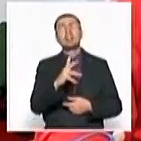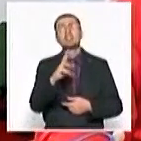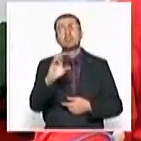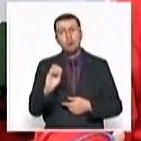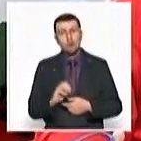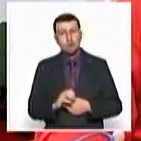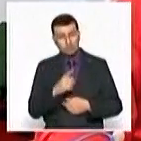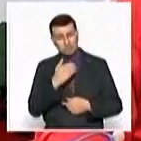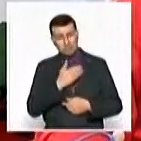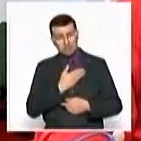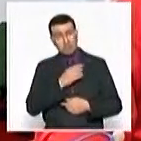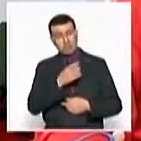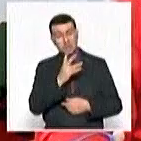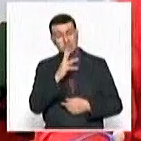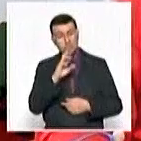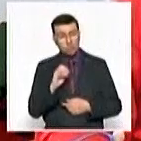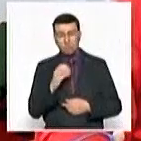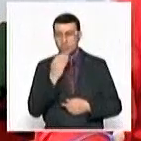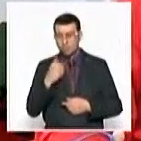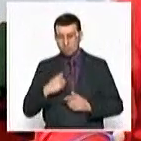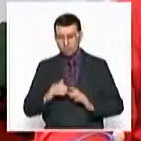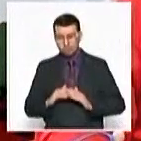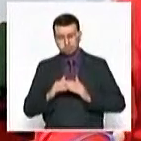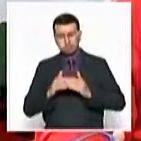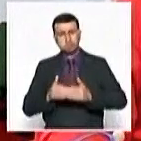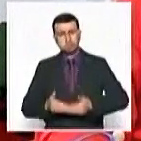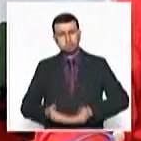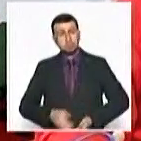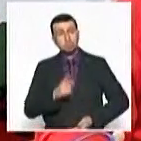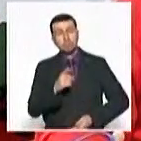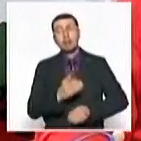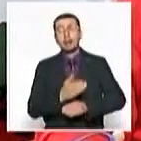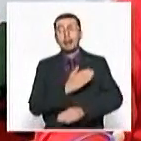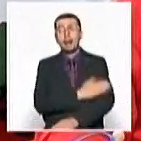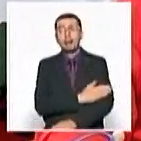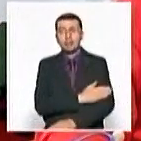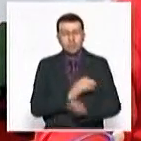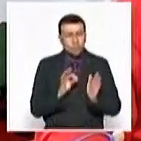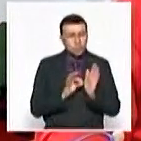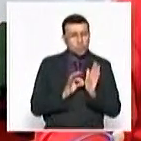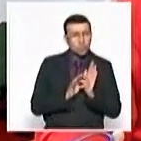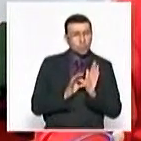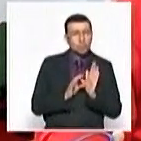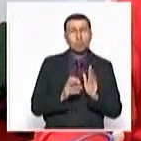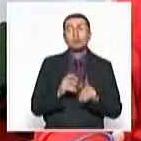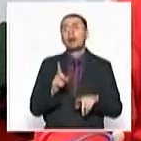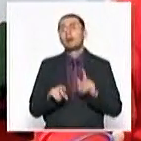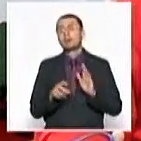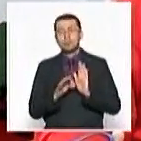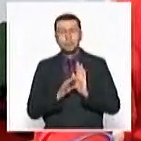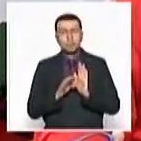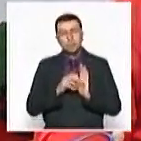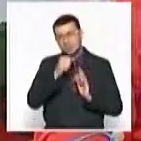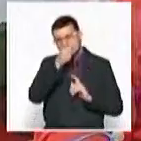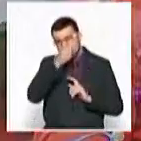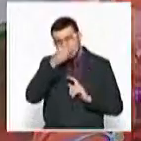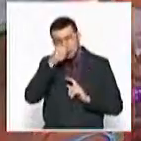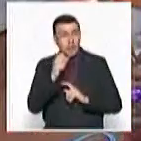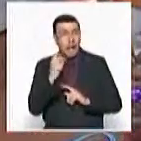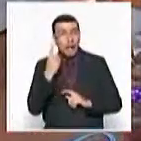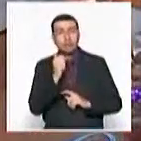el esposo mío, yo quedé en embarazo y él había consumido marihuana o había consumido en los peores momentos cocaína o heroína,